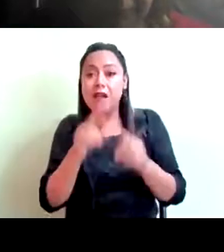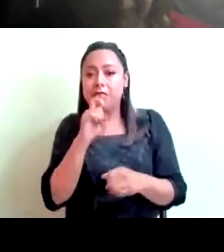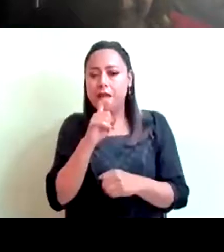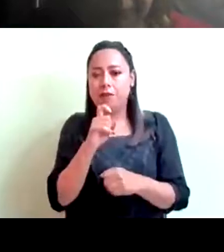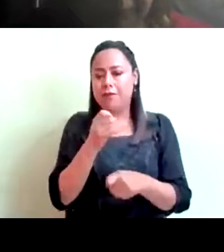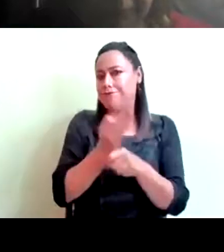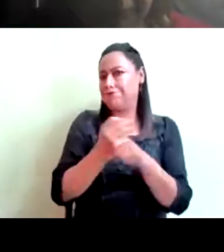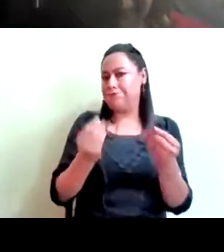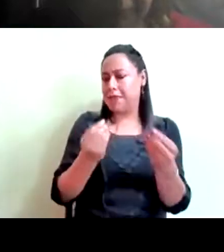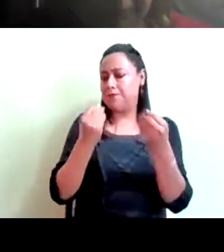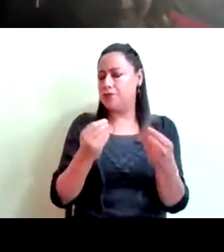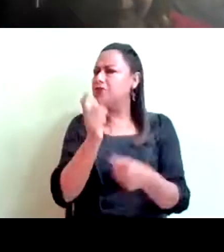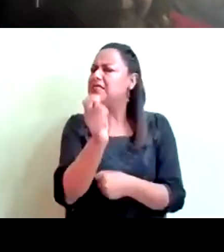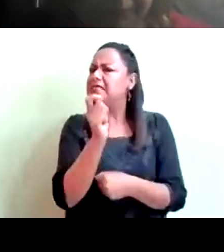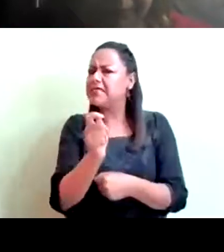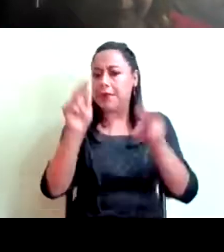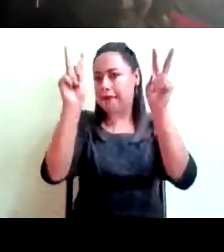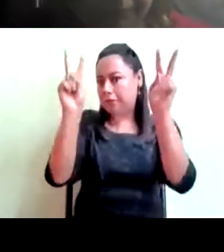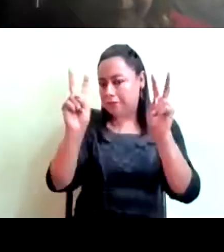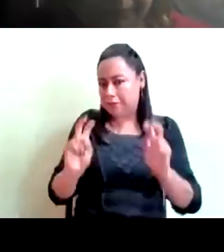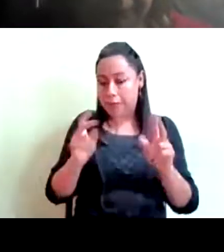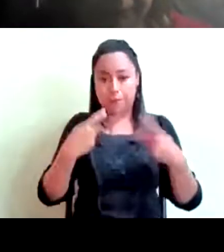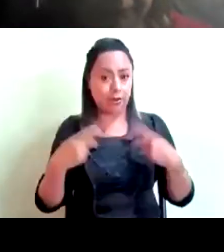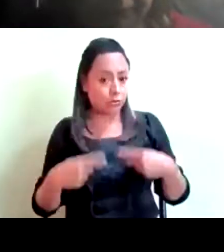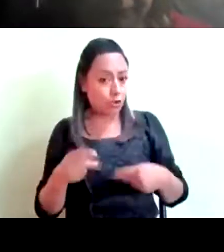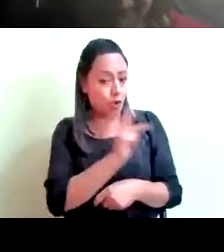cuestión desde los ciudadanos que debemos